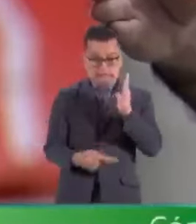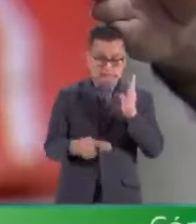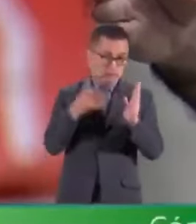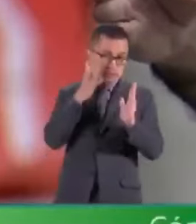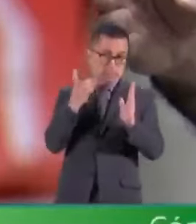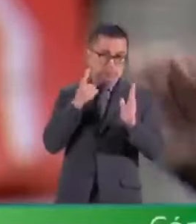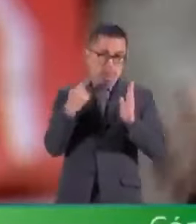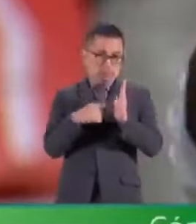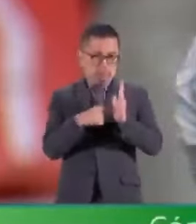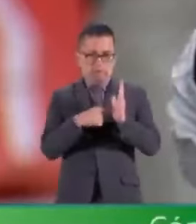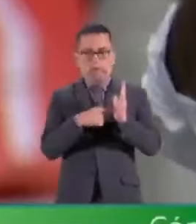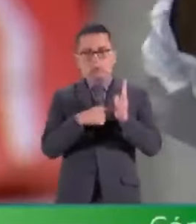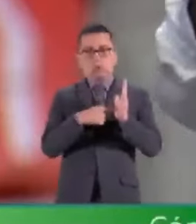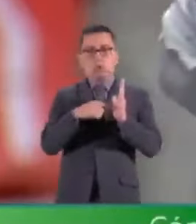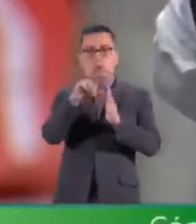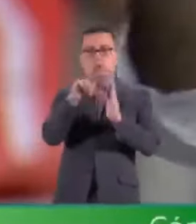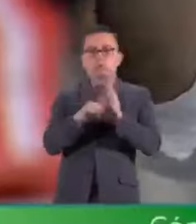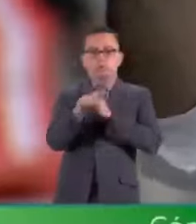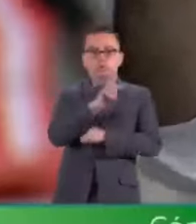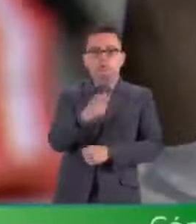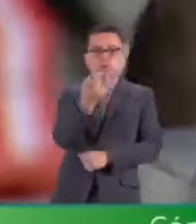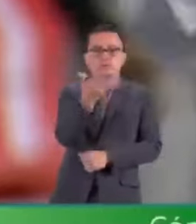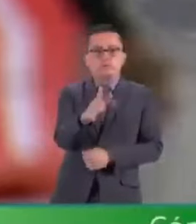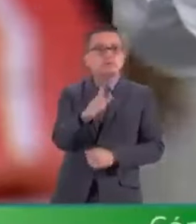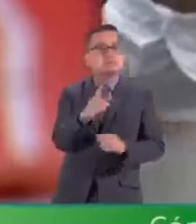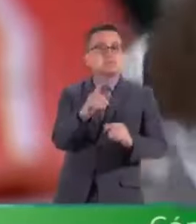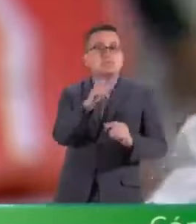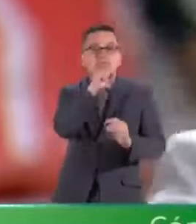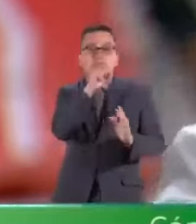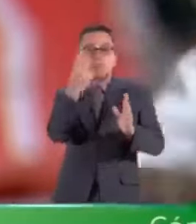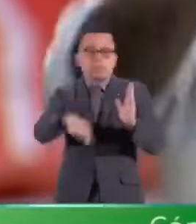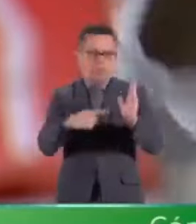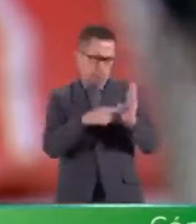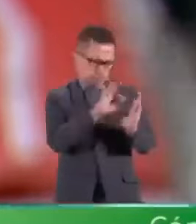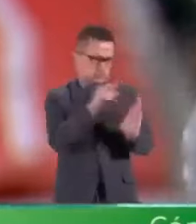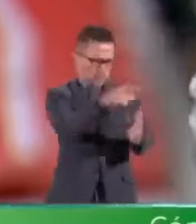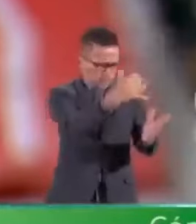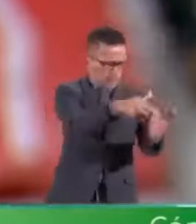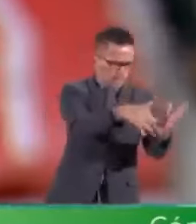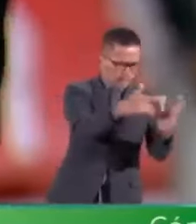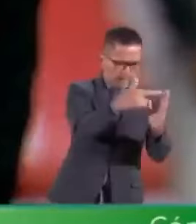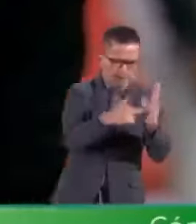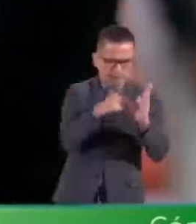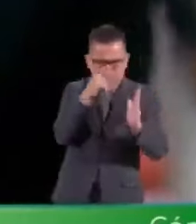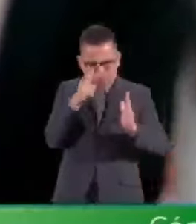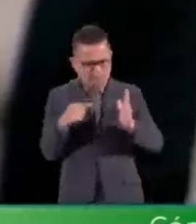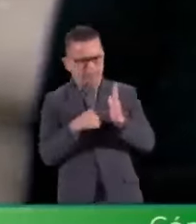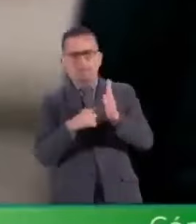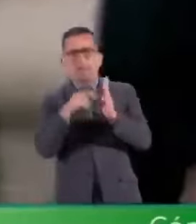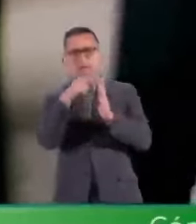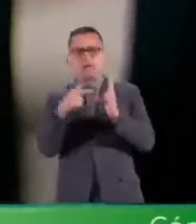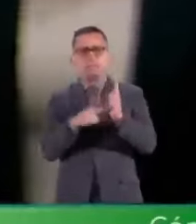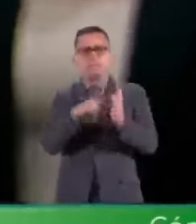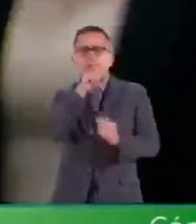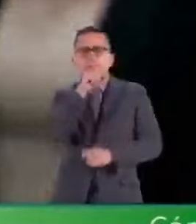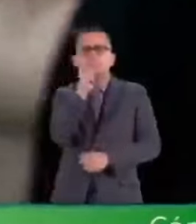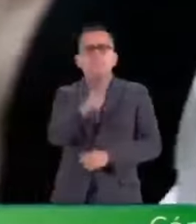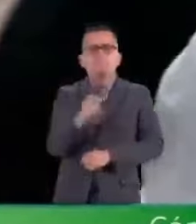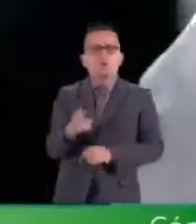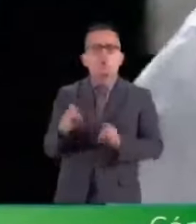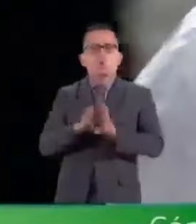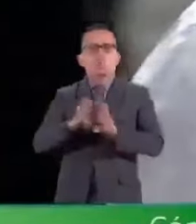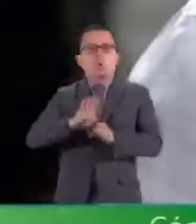un reglamento a mano, a partir del 110 desenvuelve cómo se desahogan las mociones. Y la moción